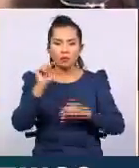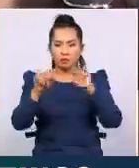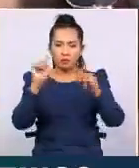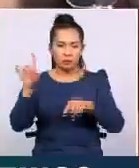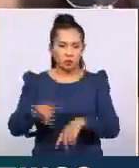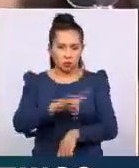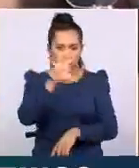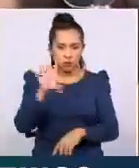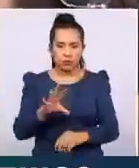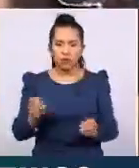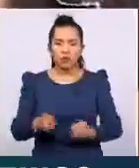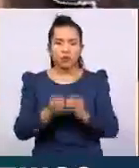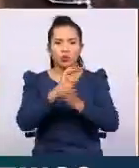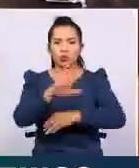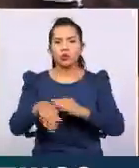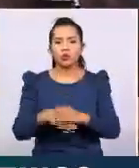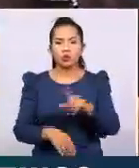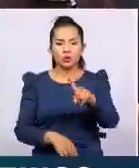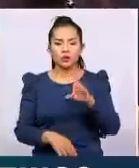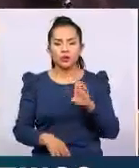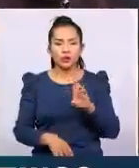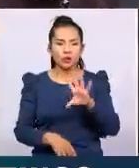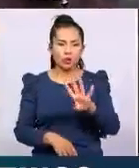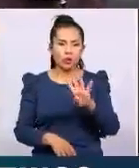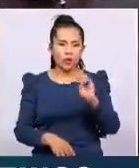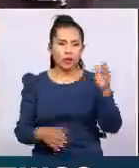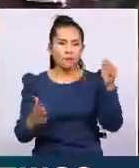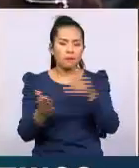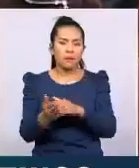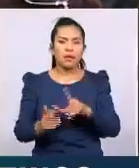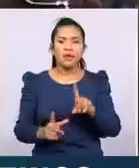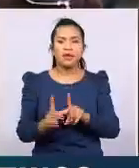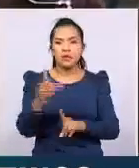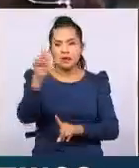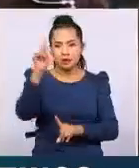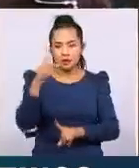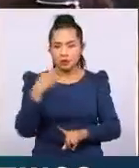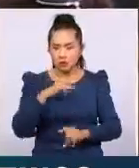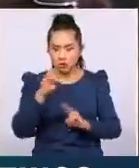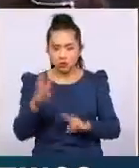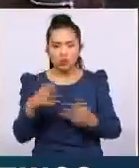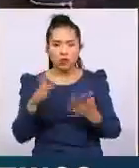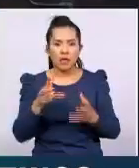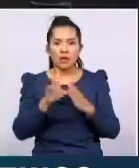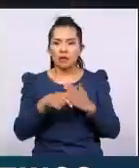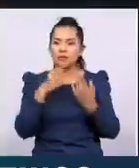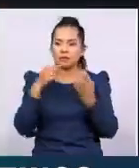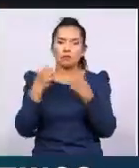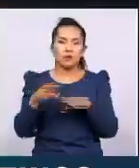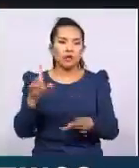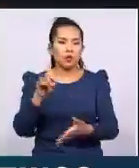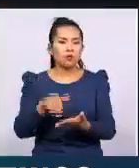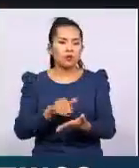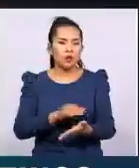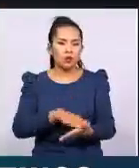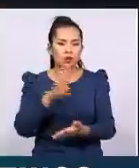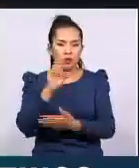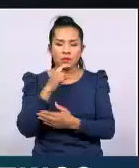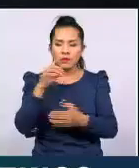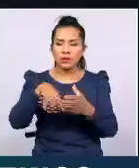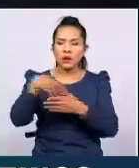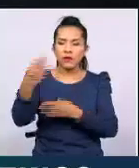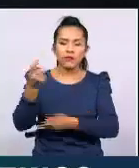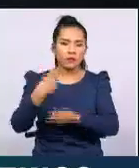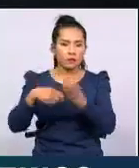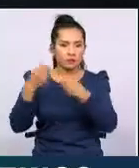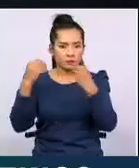Esto equivale casi a 140 mil litros equivalentes si nosotros ponemos al precio internacional por más del millón de bolivianos. De esa manera, el director de la